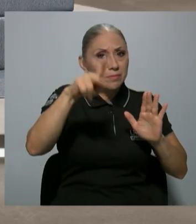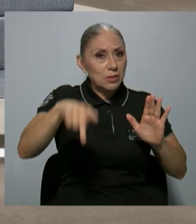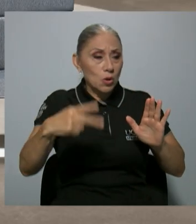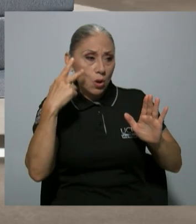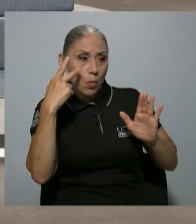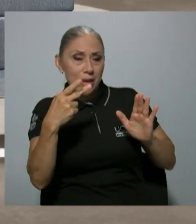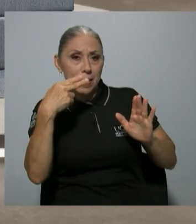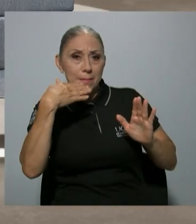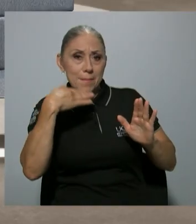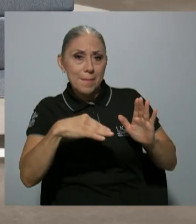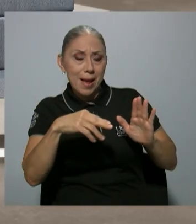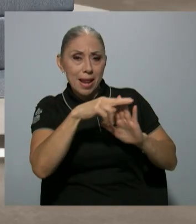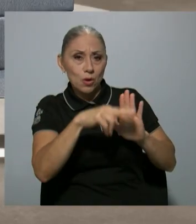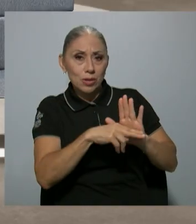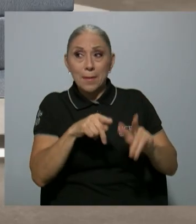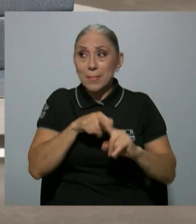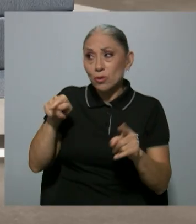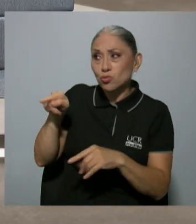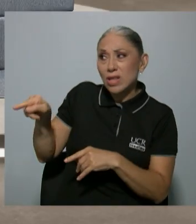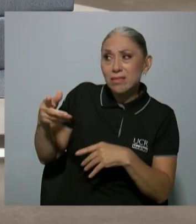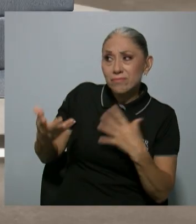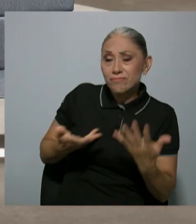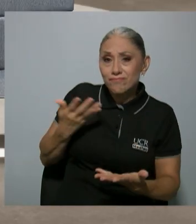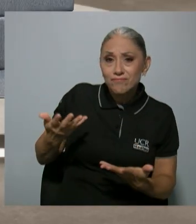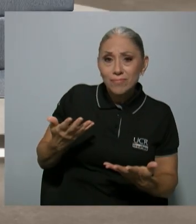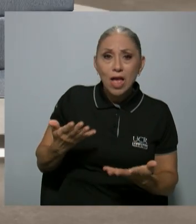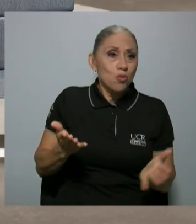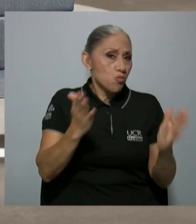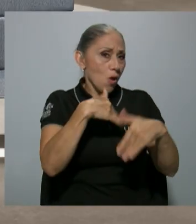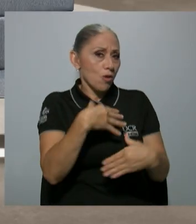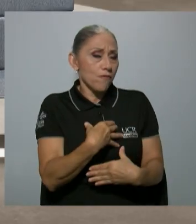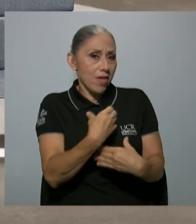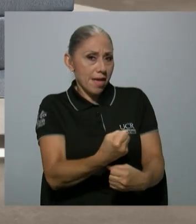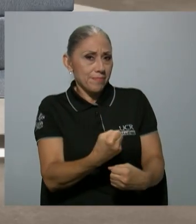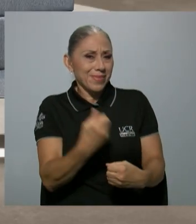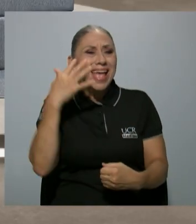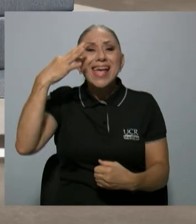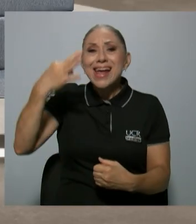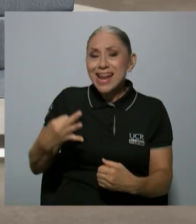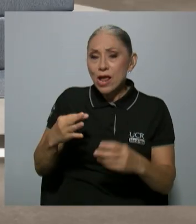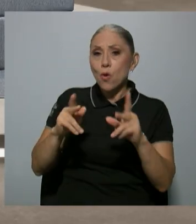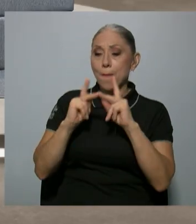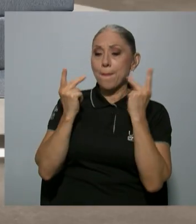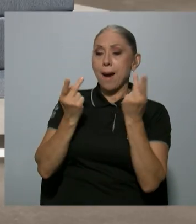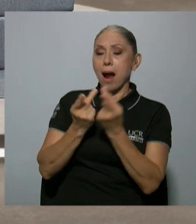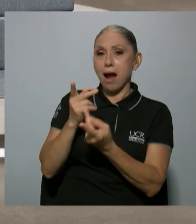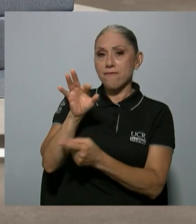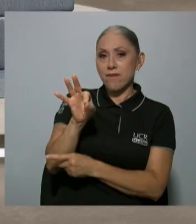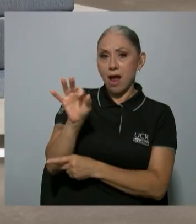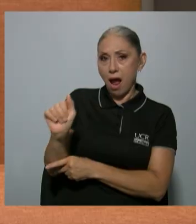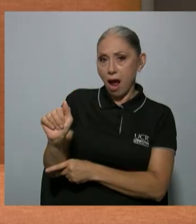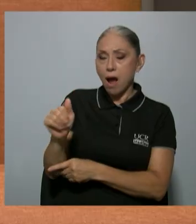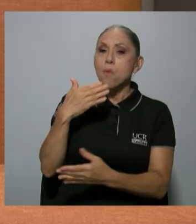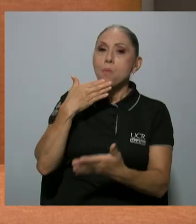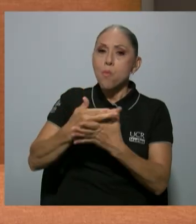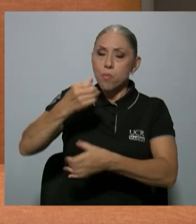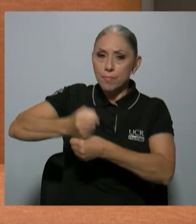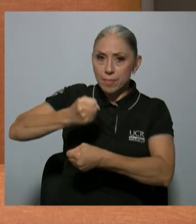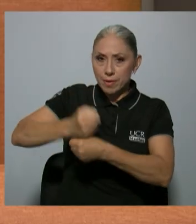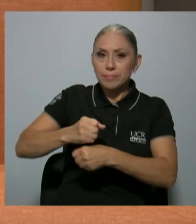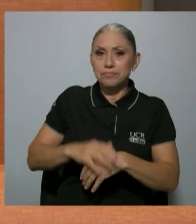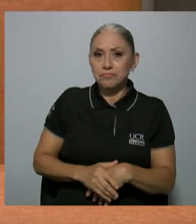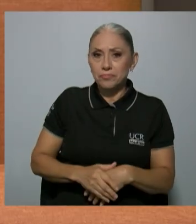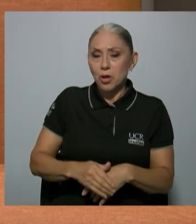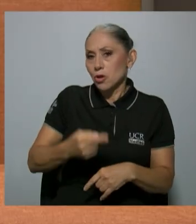y de alguna manera deslegitimado. Creo que la fracción del Frente Amplio ha hecho un muy buen trabajo. Yo